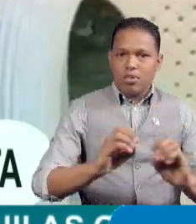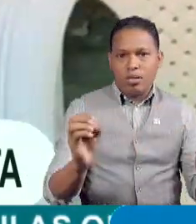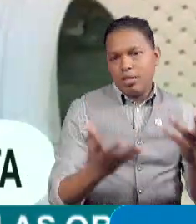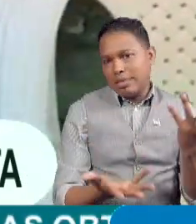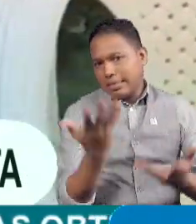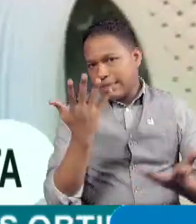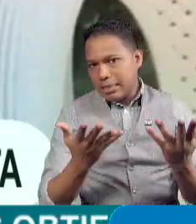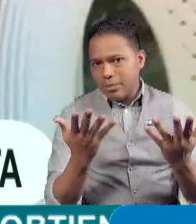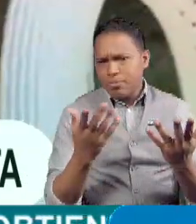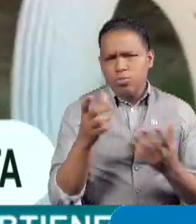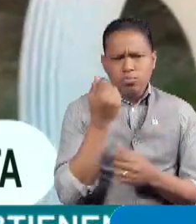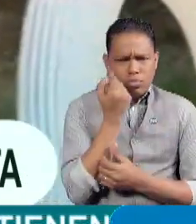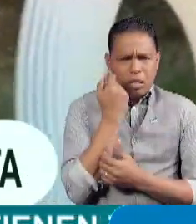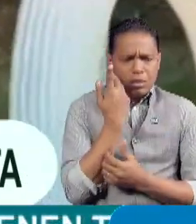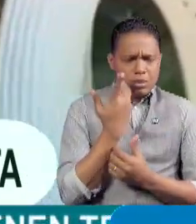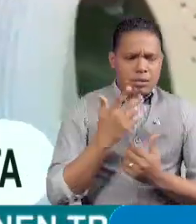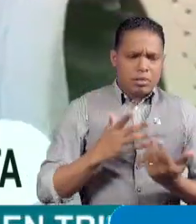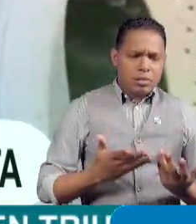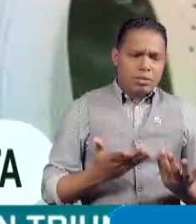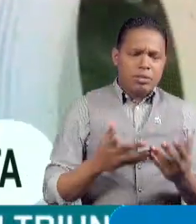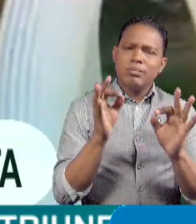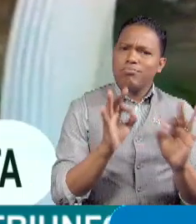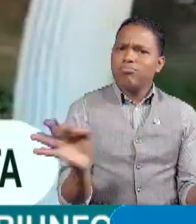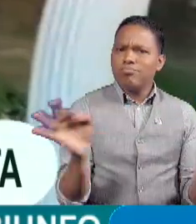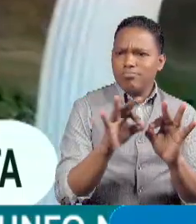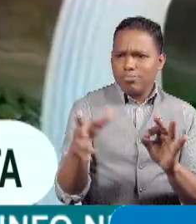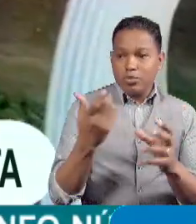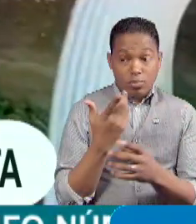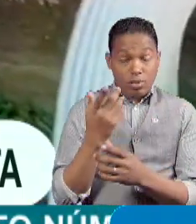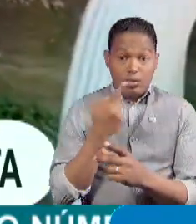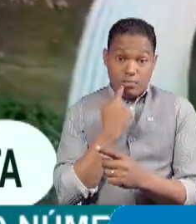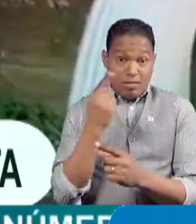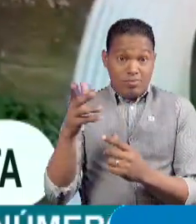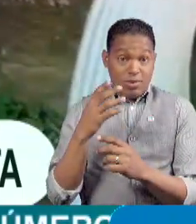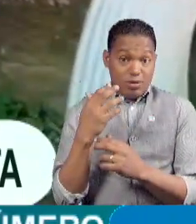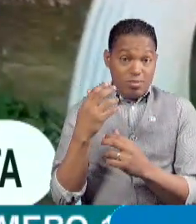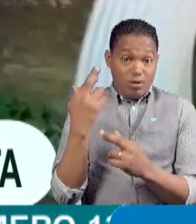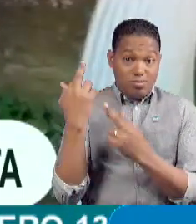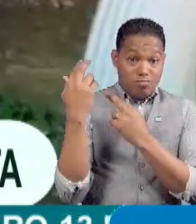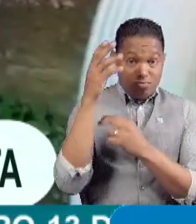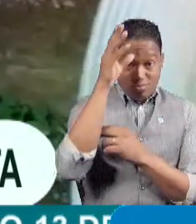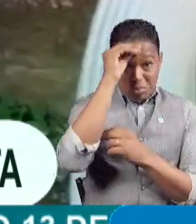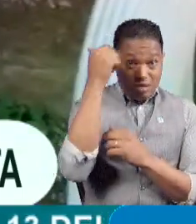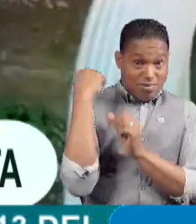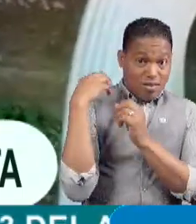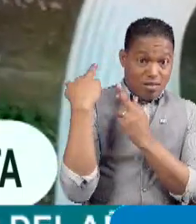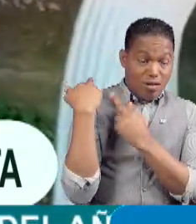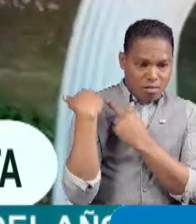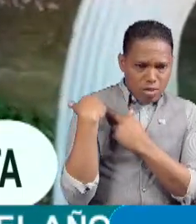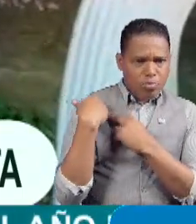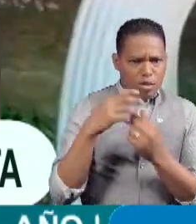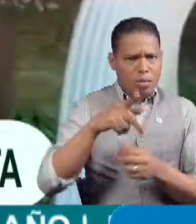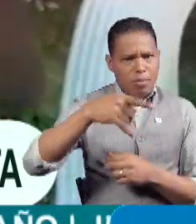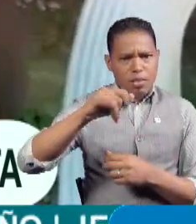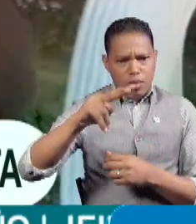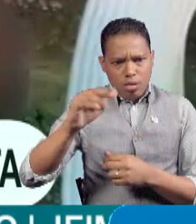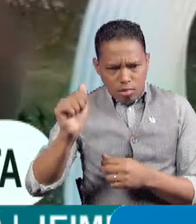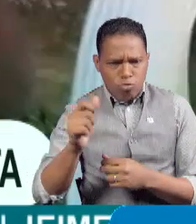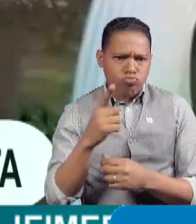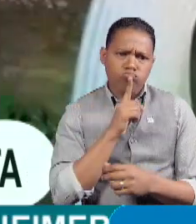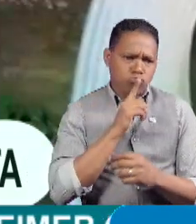¿verdad? ¿Usted me entiende? Porque también dicen de La Patana que el chofer Sí, estaba malo, porque él tenía